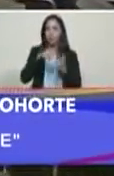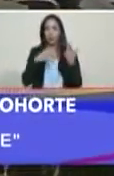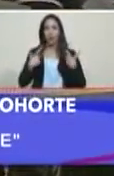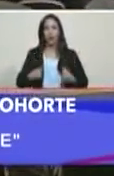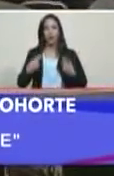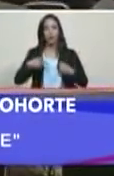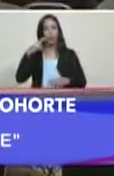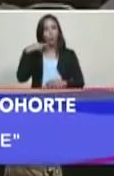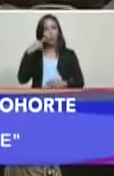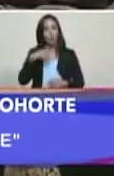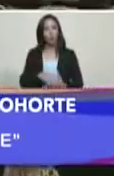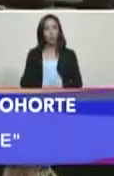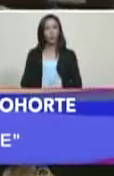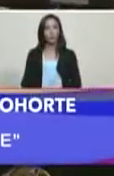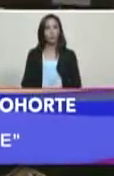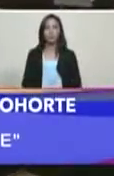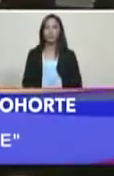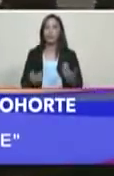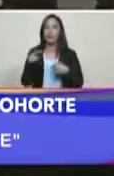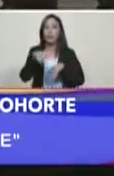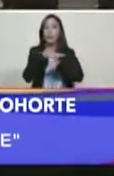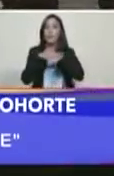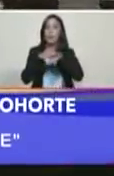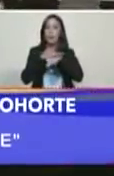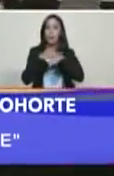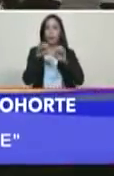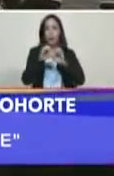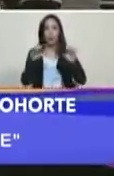Turi, ministro de Educación